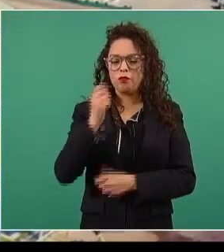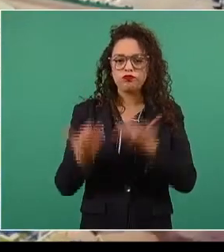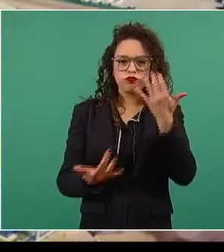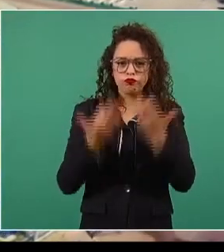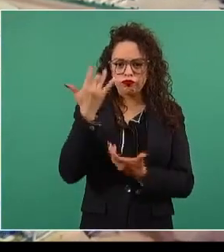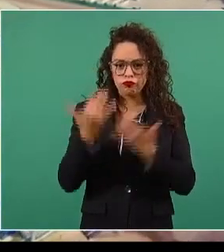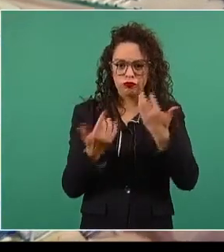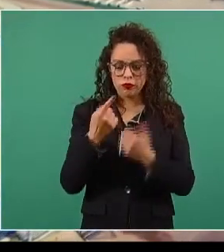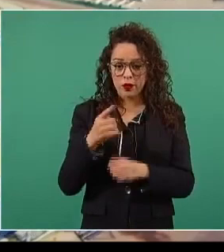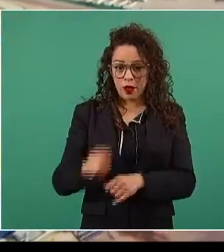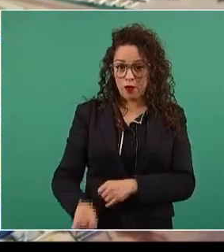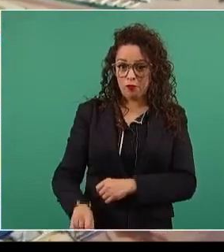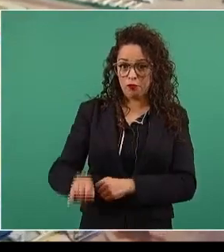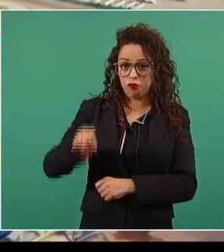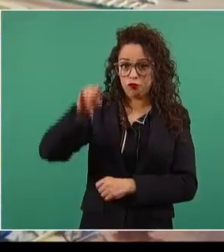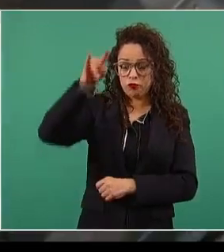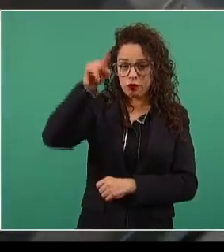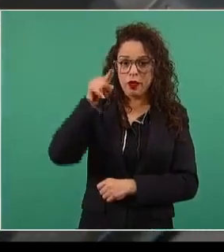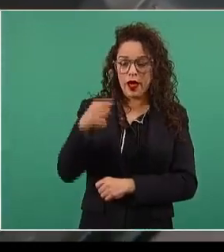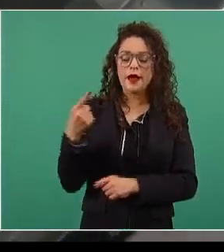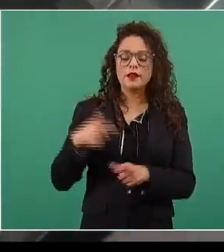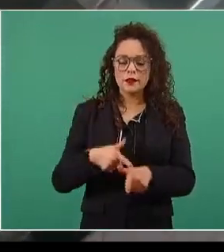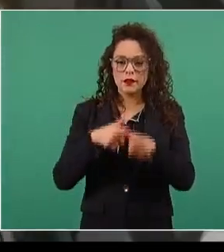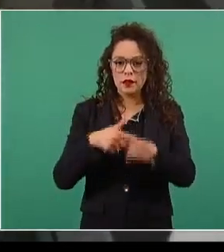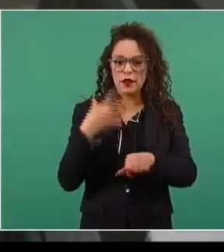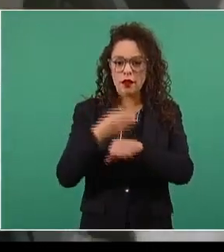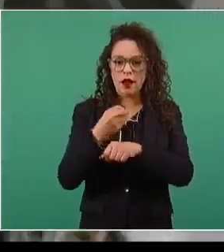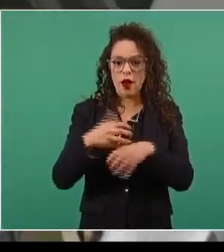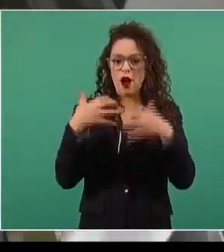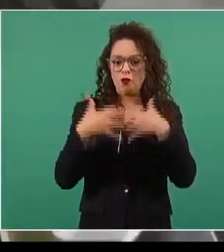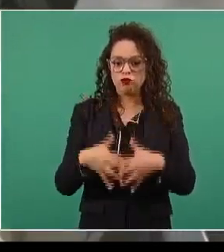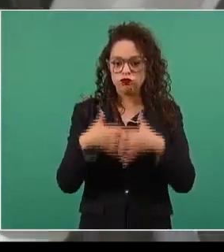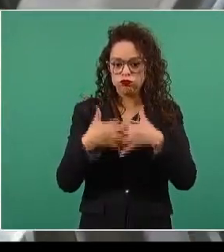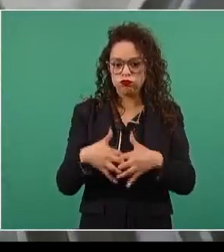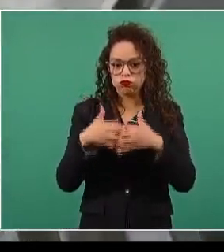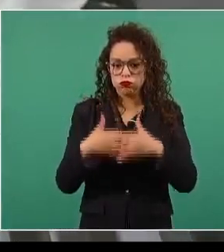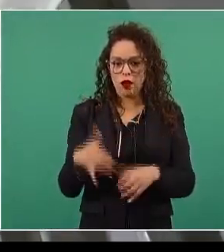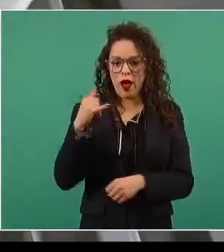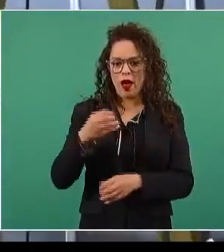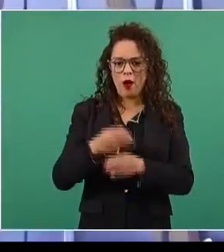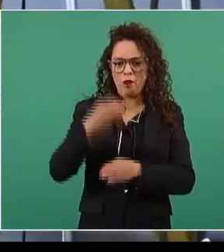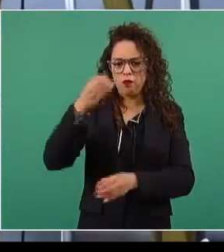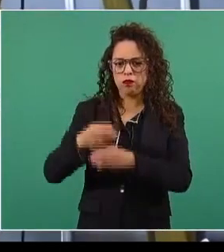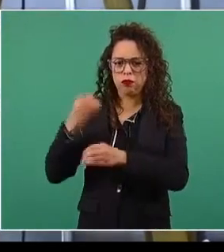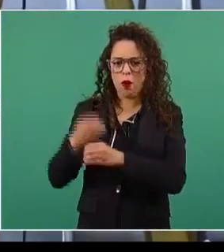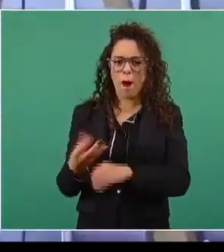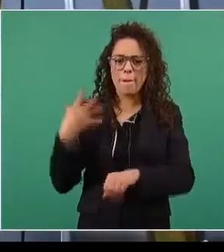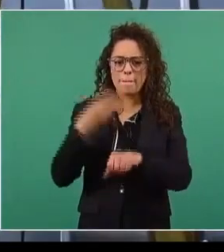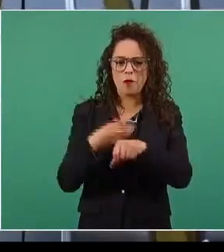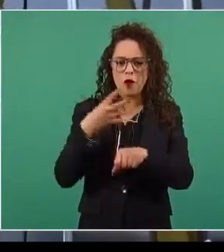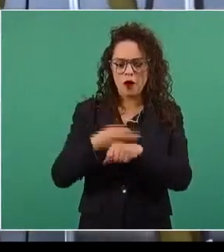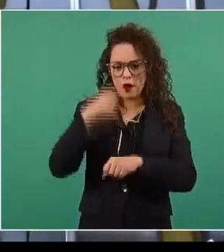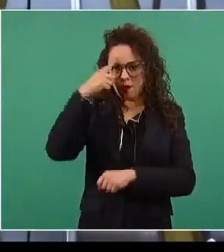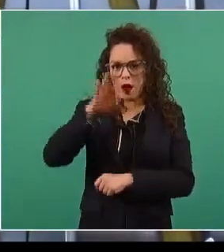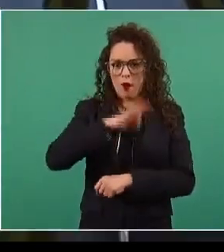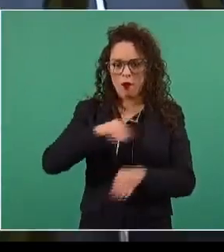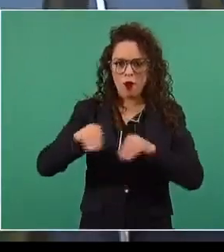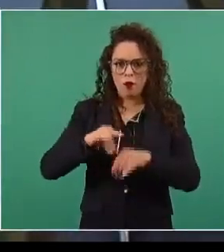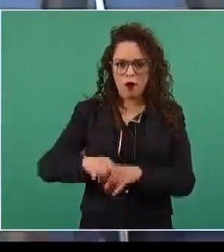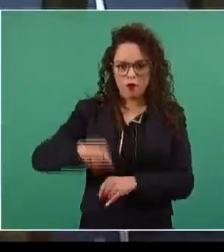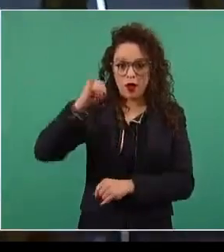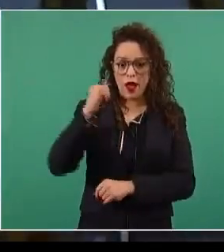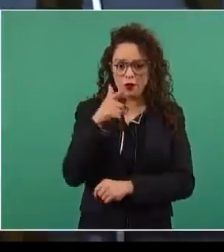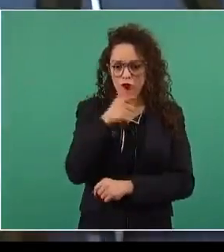secundario, se continúan los ajustes del motor y se finaliza el montaje de rieles principales, así como el inicio de trabajos de soldadura en